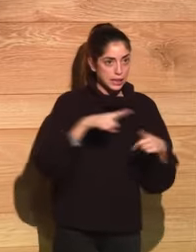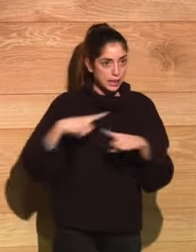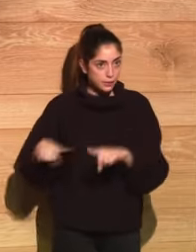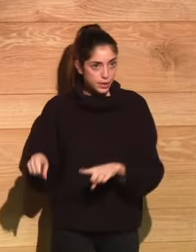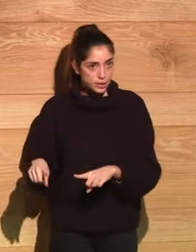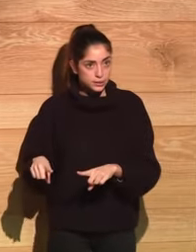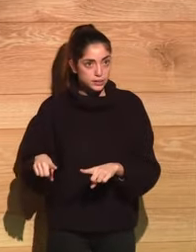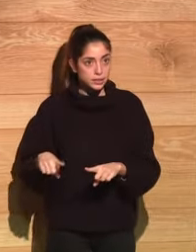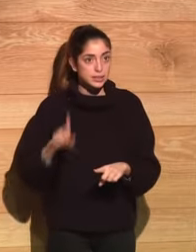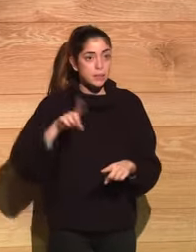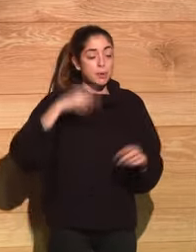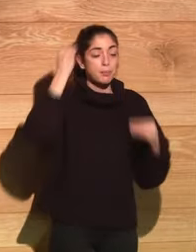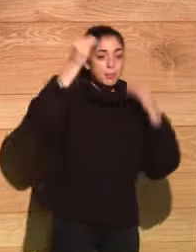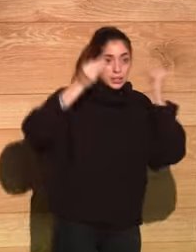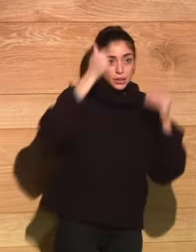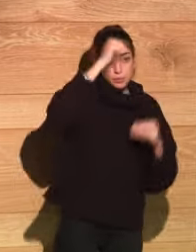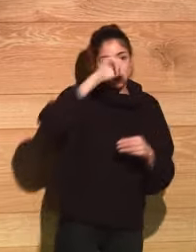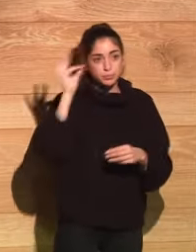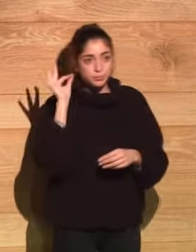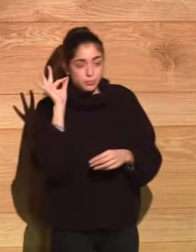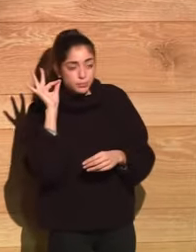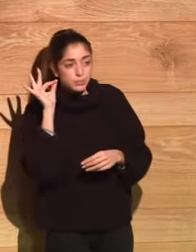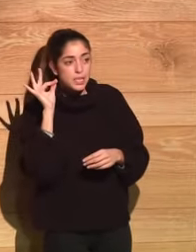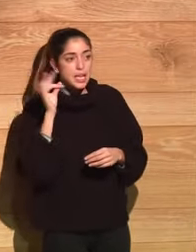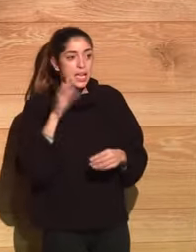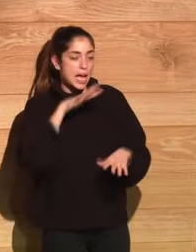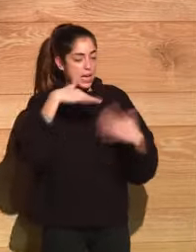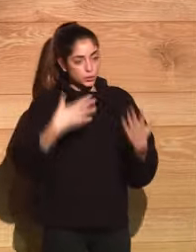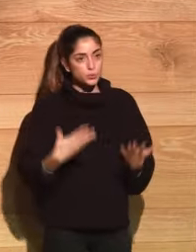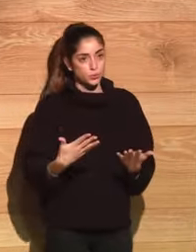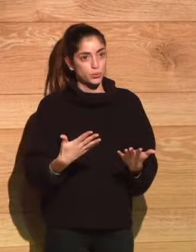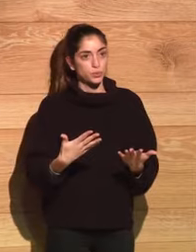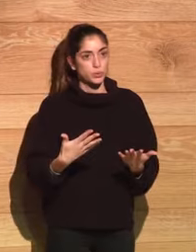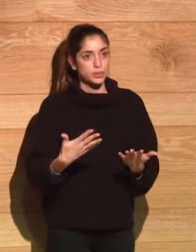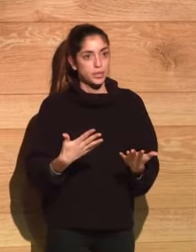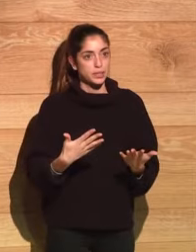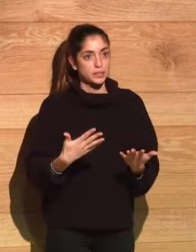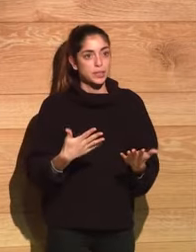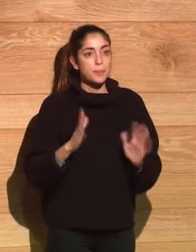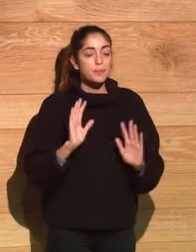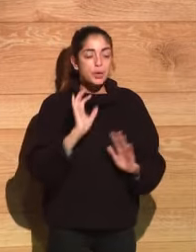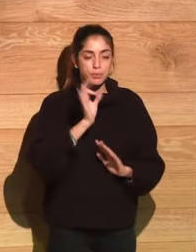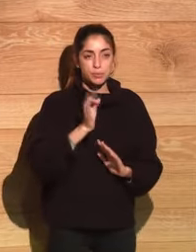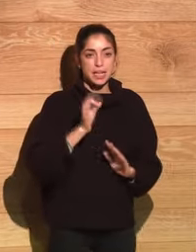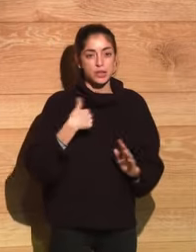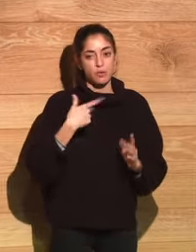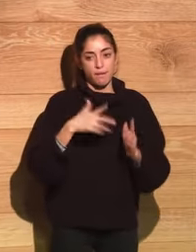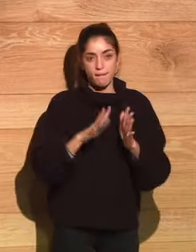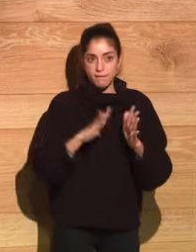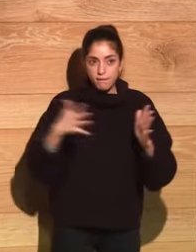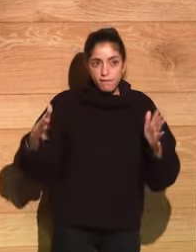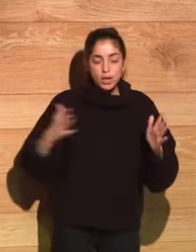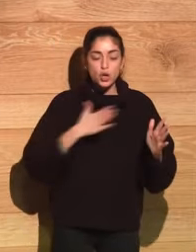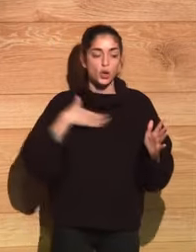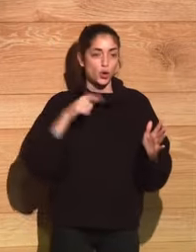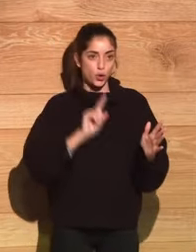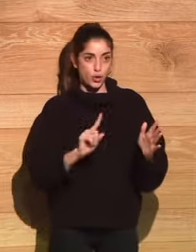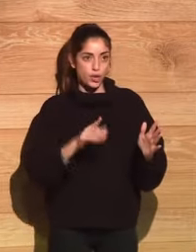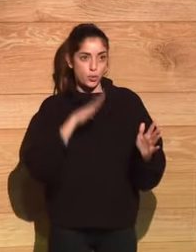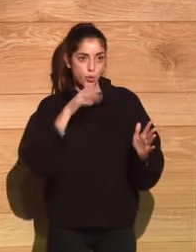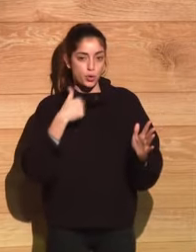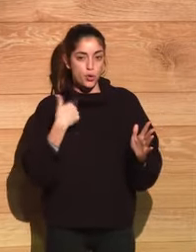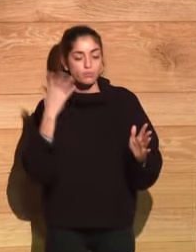y pensadores y autores y autoras totalmente contemporáneos. La verdad es que no me quiero extender más porque estoy deseando